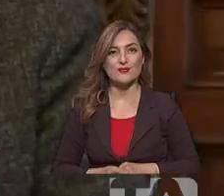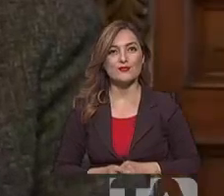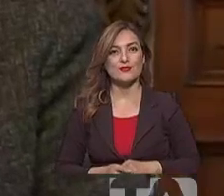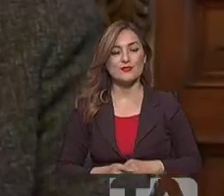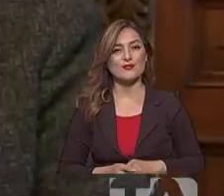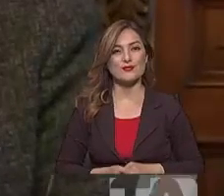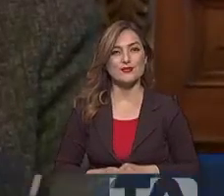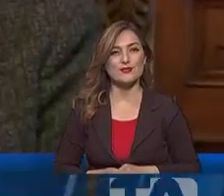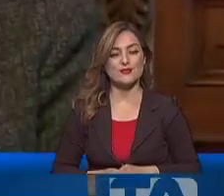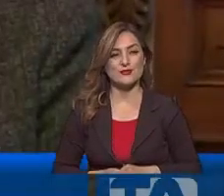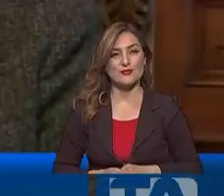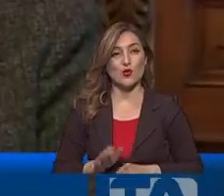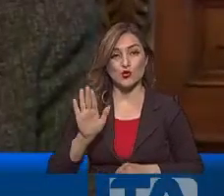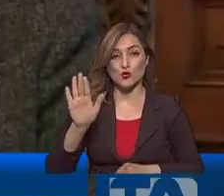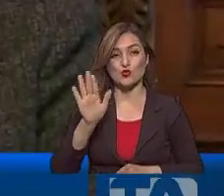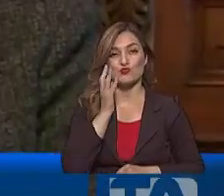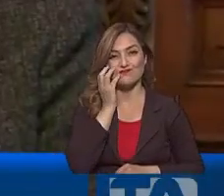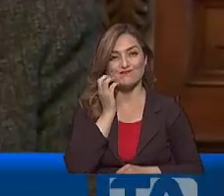Lo sucedido en su caso,